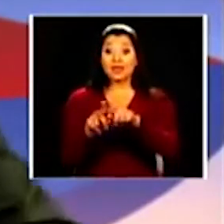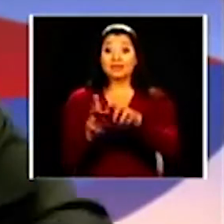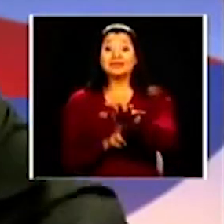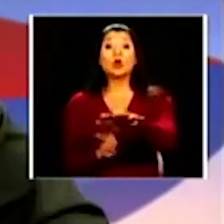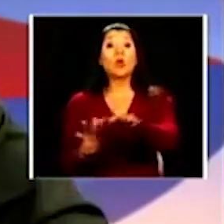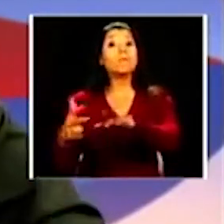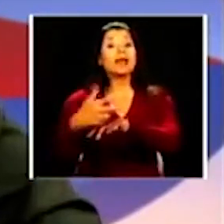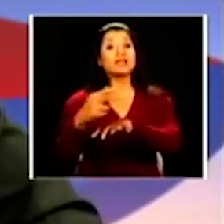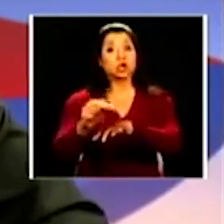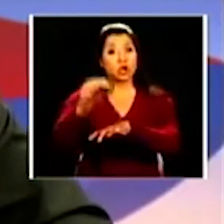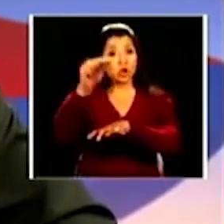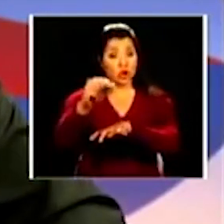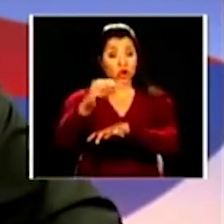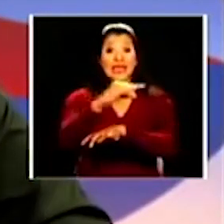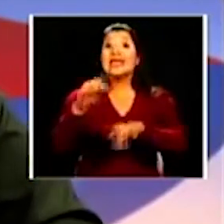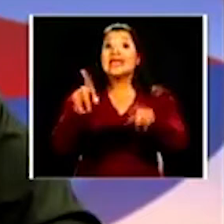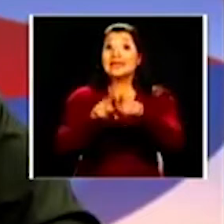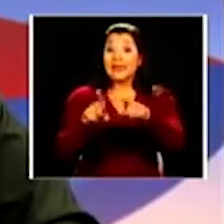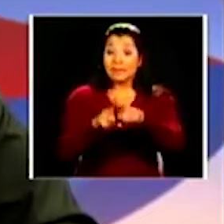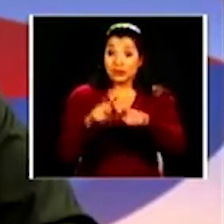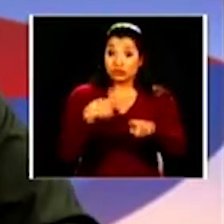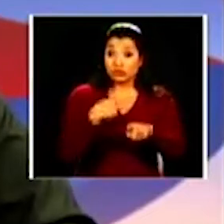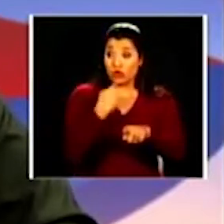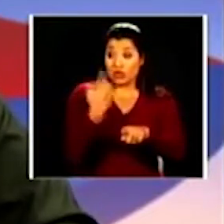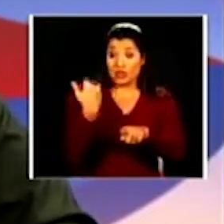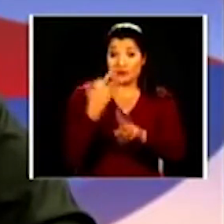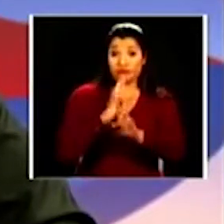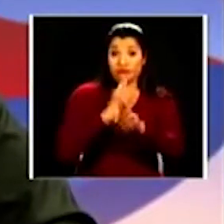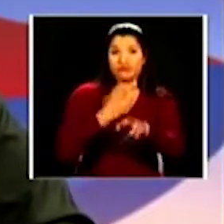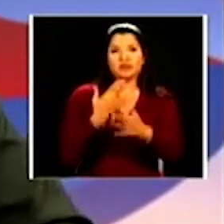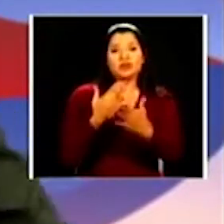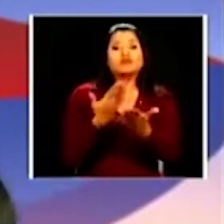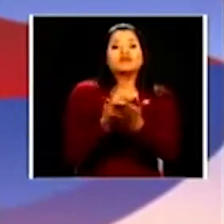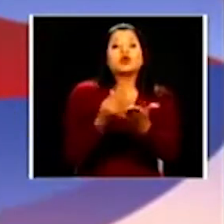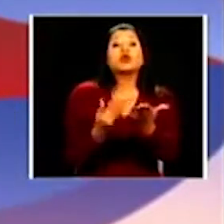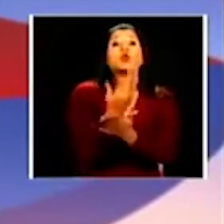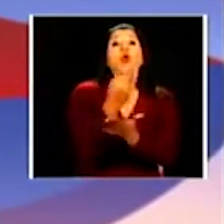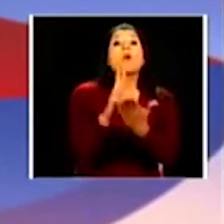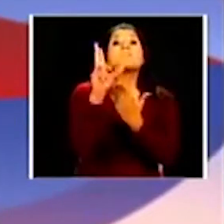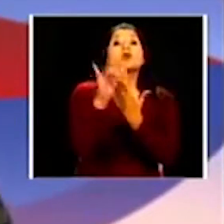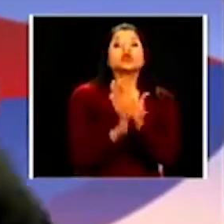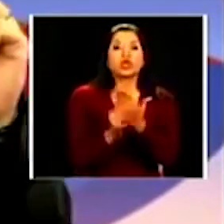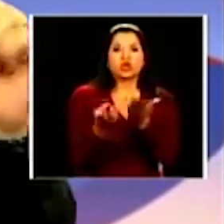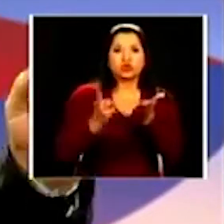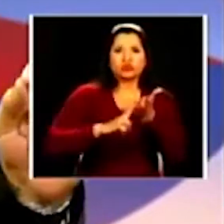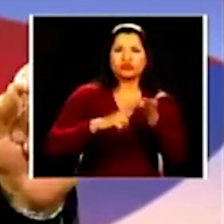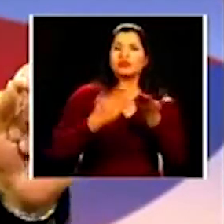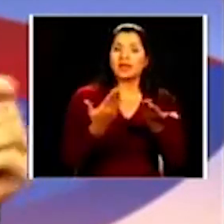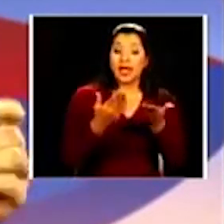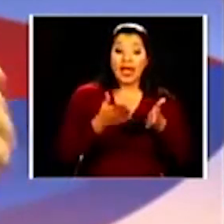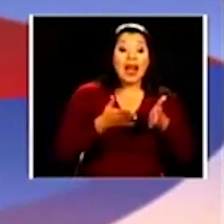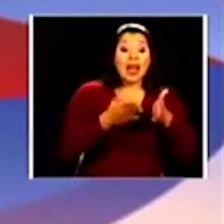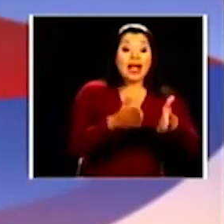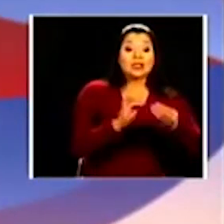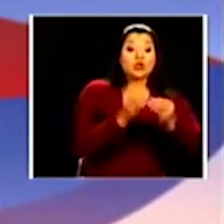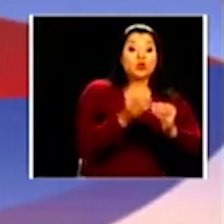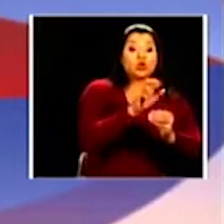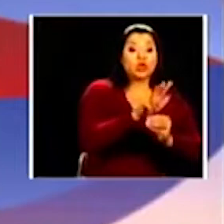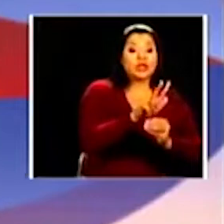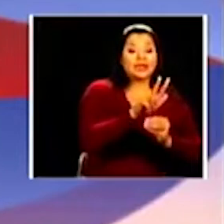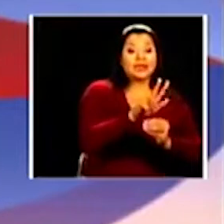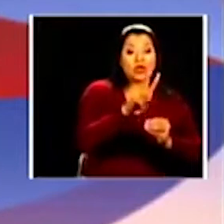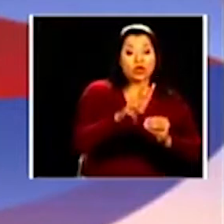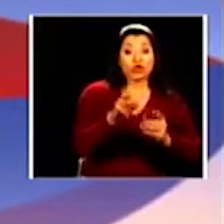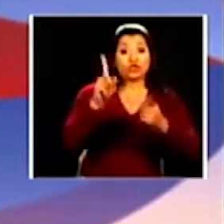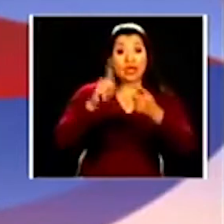hemos planteado, lo dije también en una respuesta anterior, un nuevo proyecto de concesión que incluya los tramos de Ruta 32 y de Circunvalación Norte